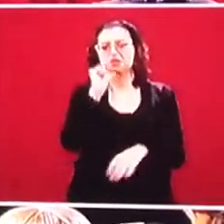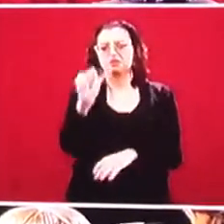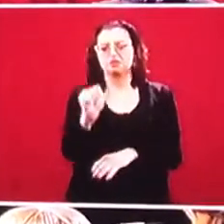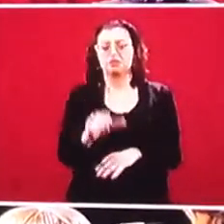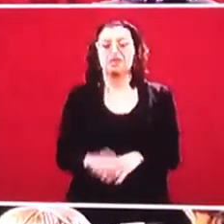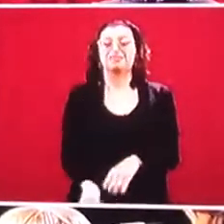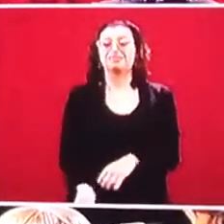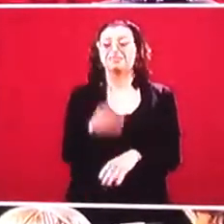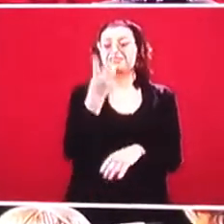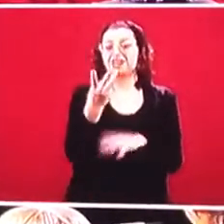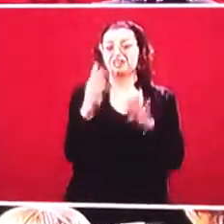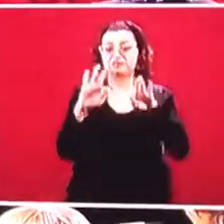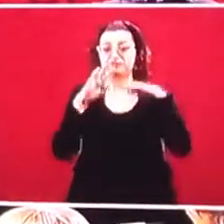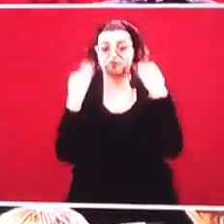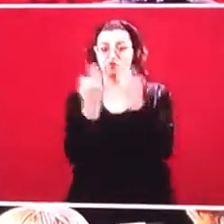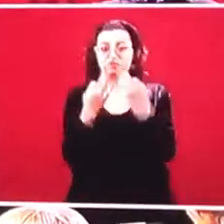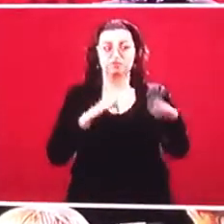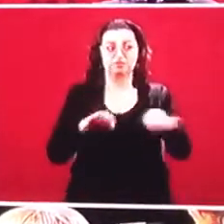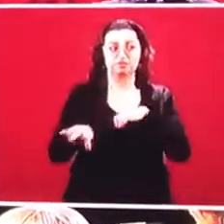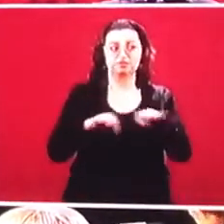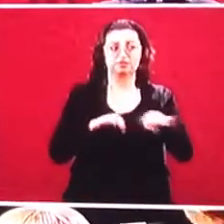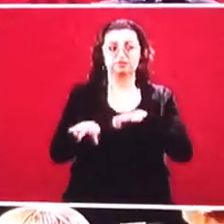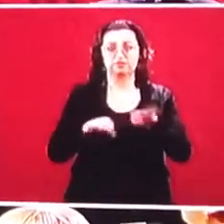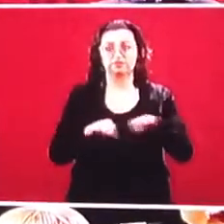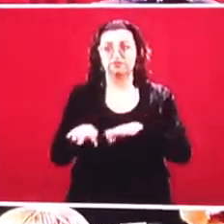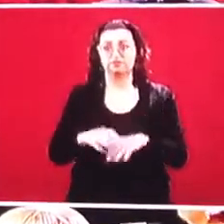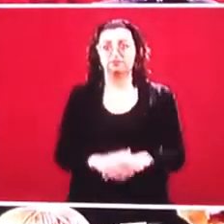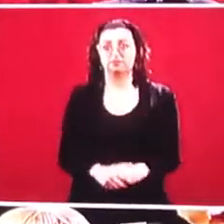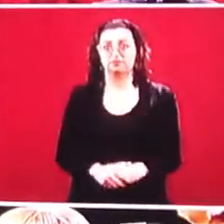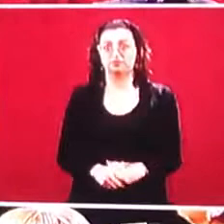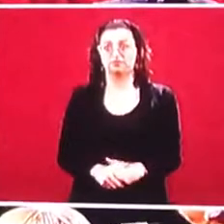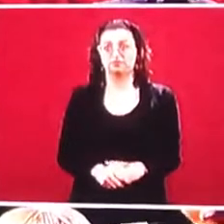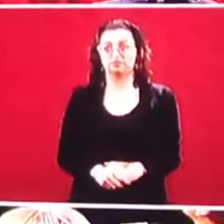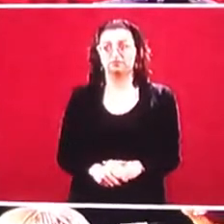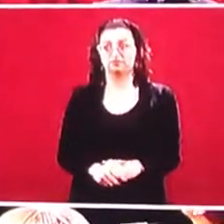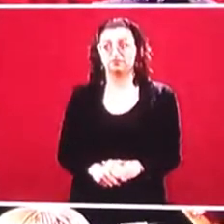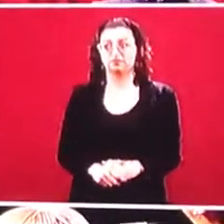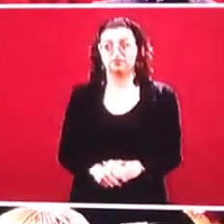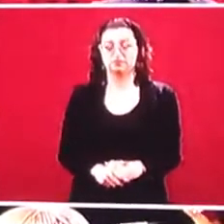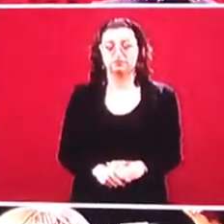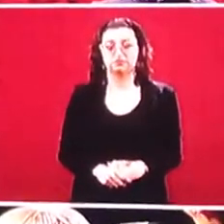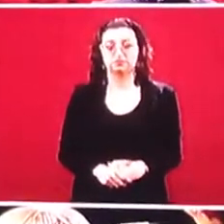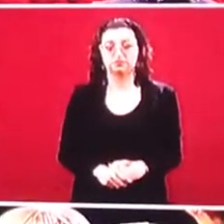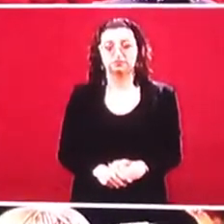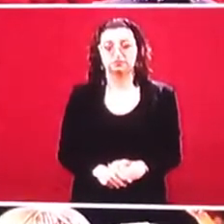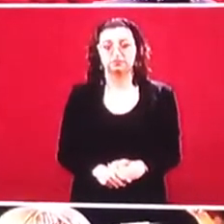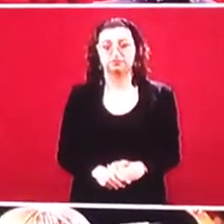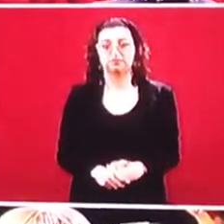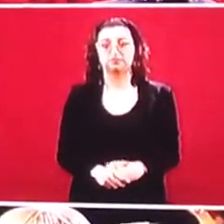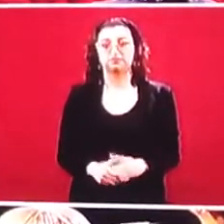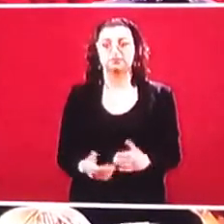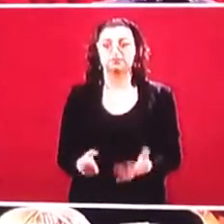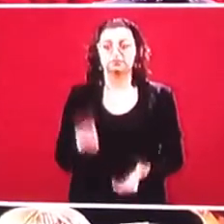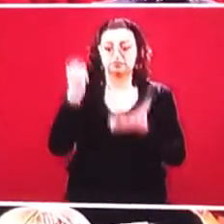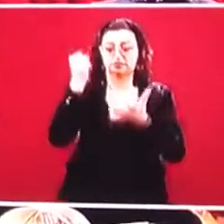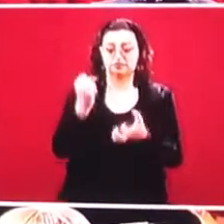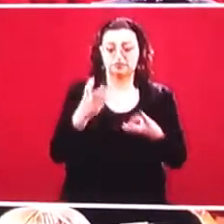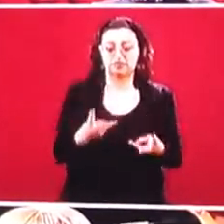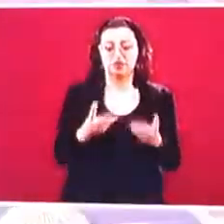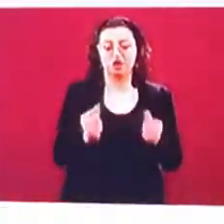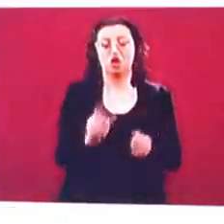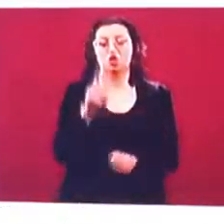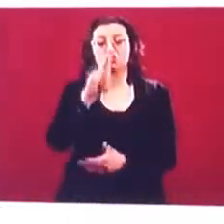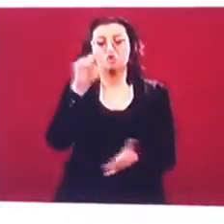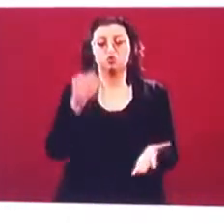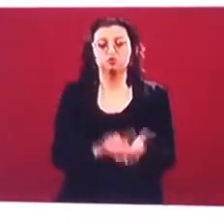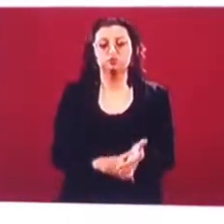¿Qué tal, amigos? Gracias por estar acompañándome en esta transmisión, una transmisión un poquito extraordinaria, porque